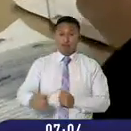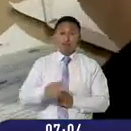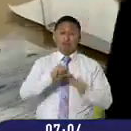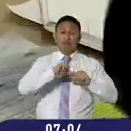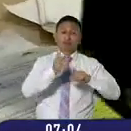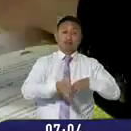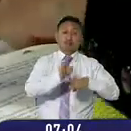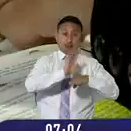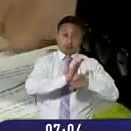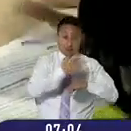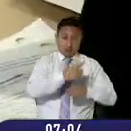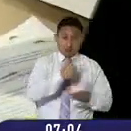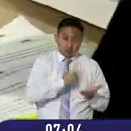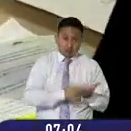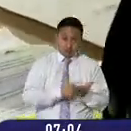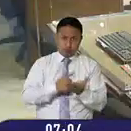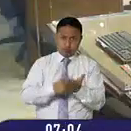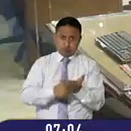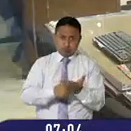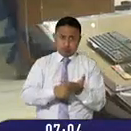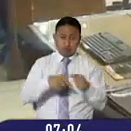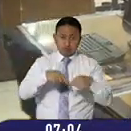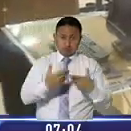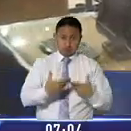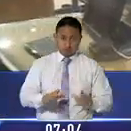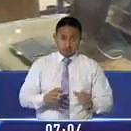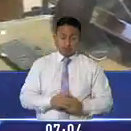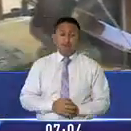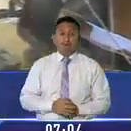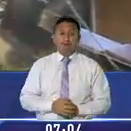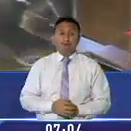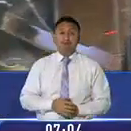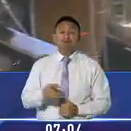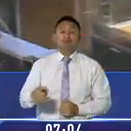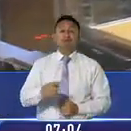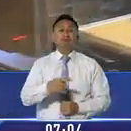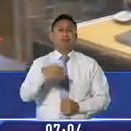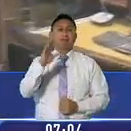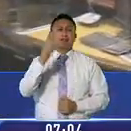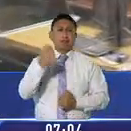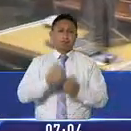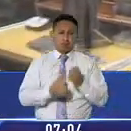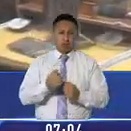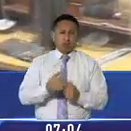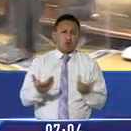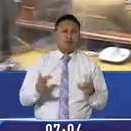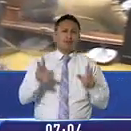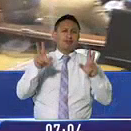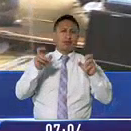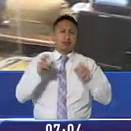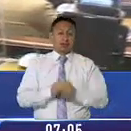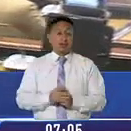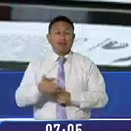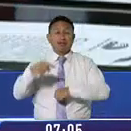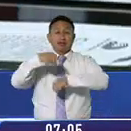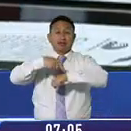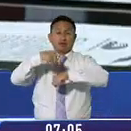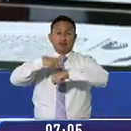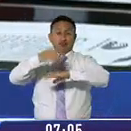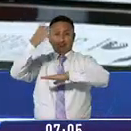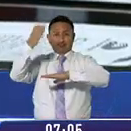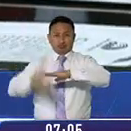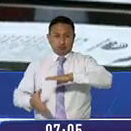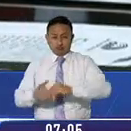de la Comisión de Justicia de la Asamblea Nacional. El de mayor polémica hace referencia a los plazos. El proyecto